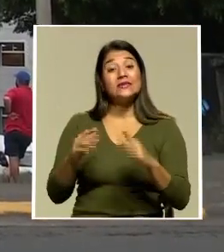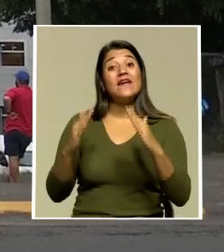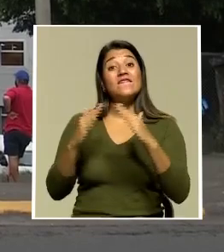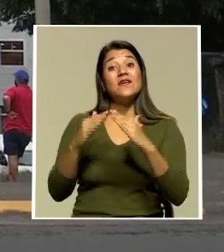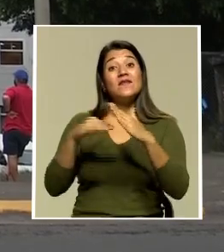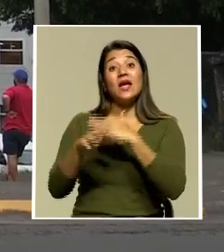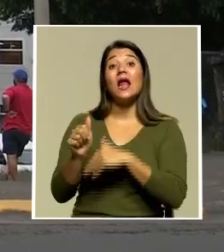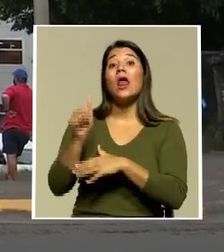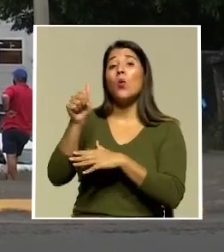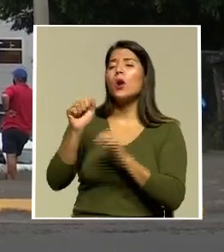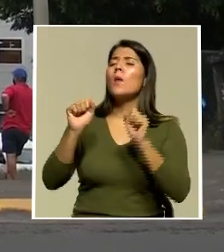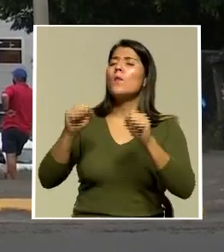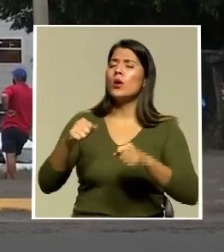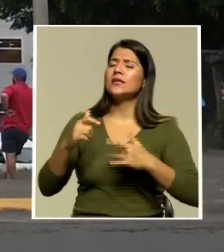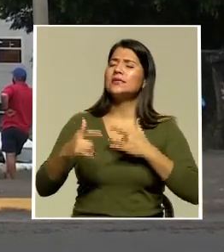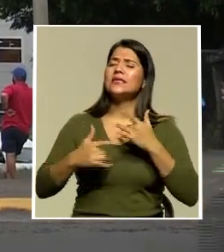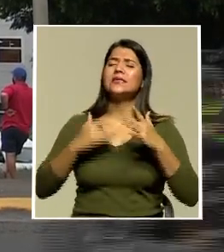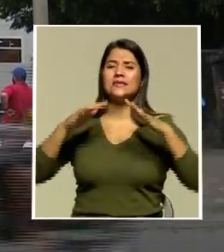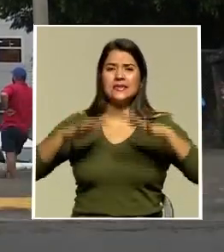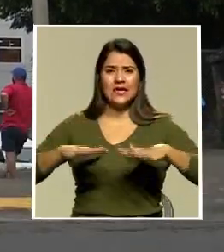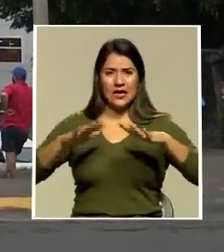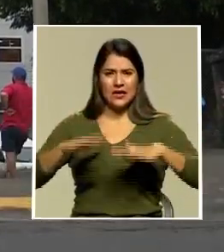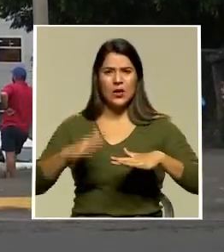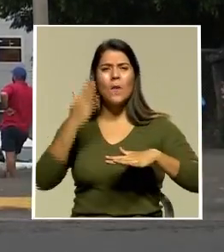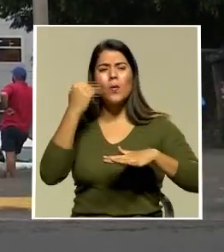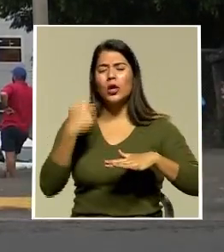todo el esfuerzo posible.